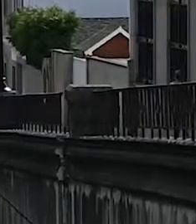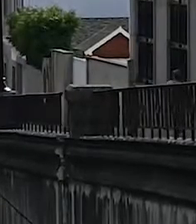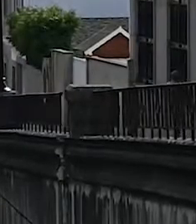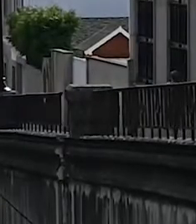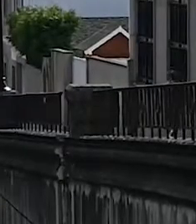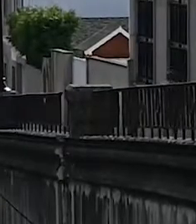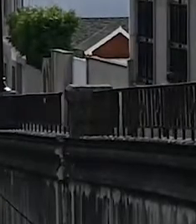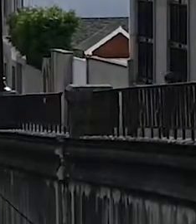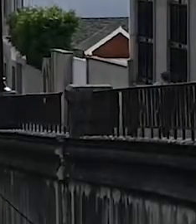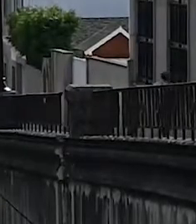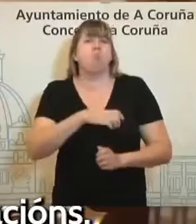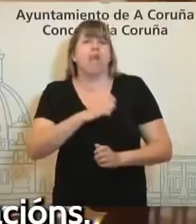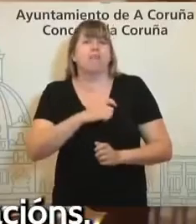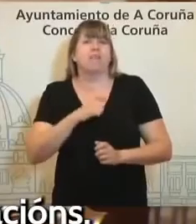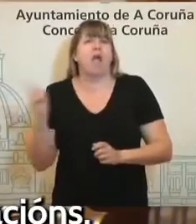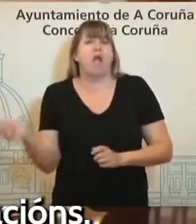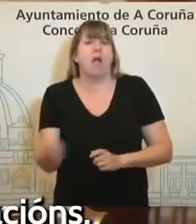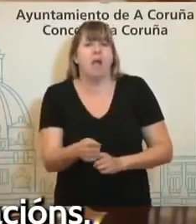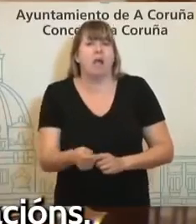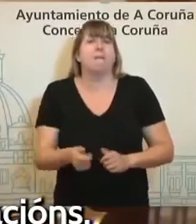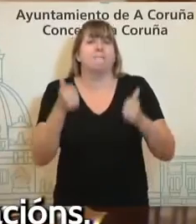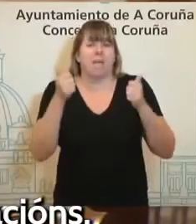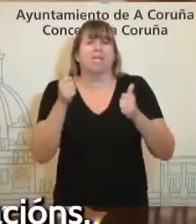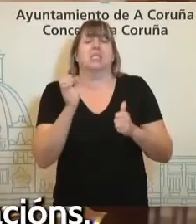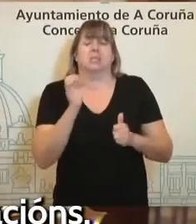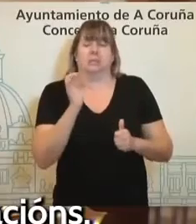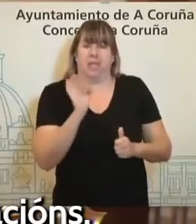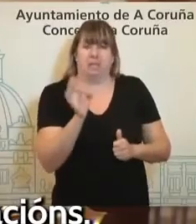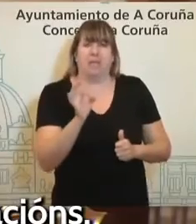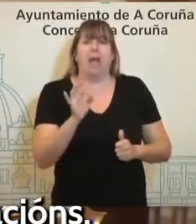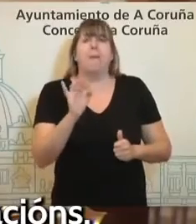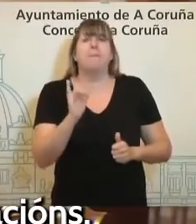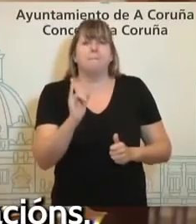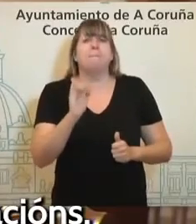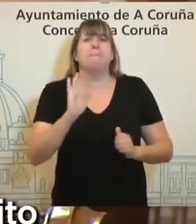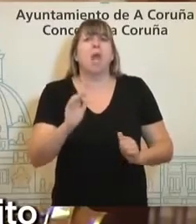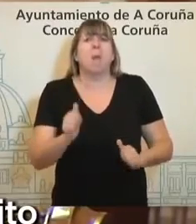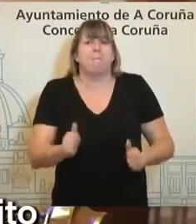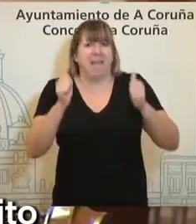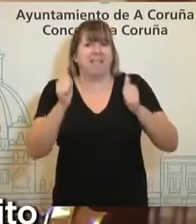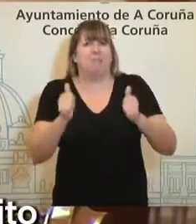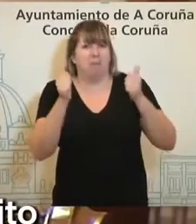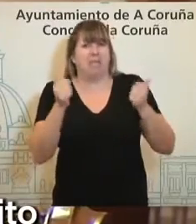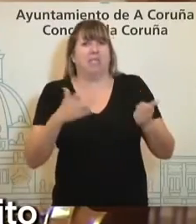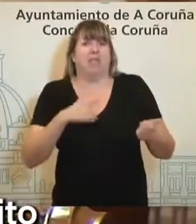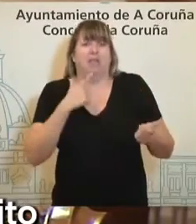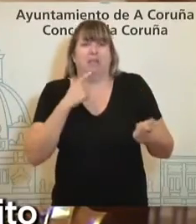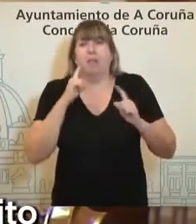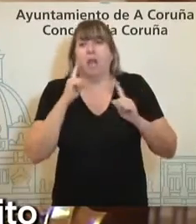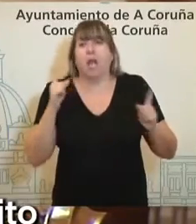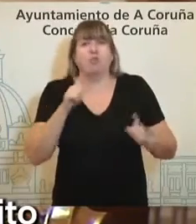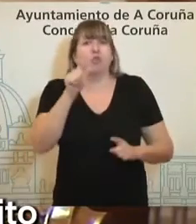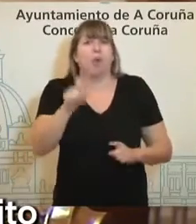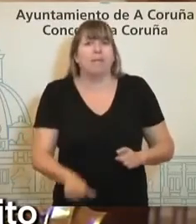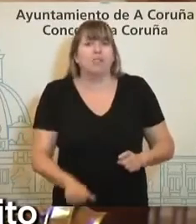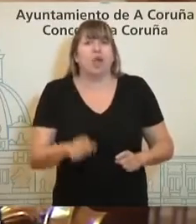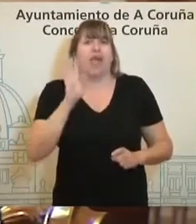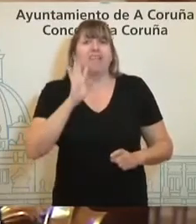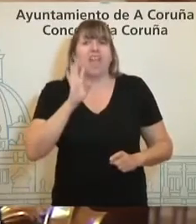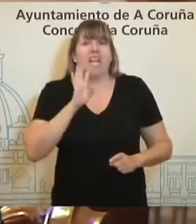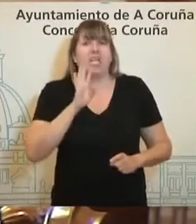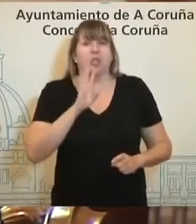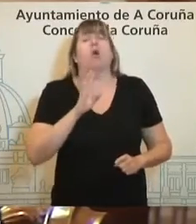actuación policial, que efectivamente é necesaria en determinadas situacións. Cando unha persoa comete un delito,